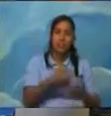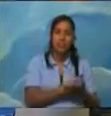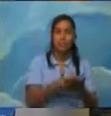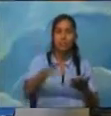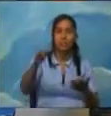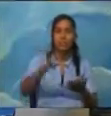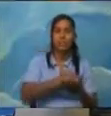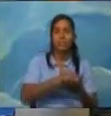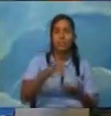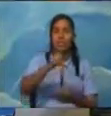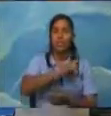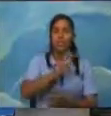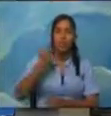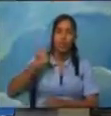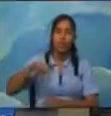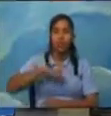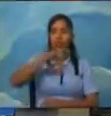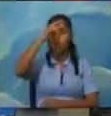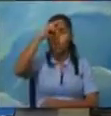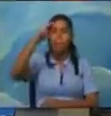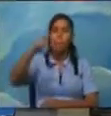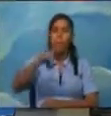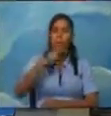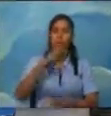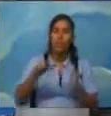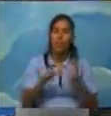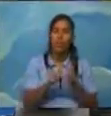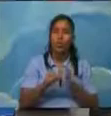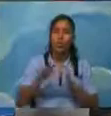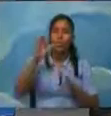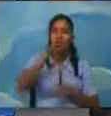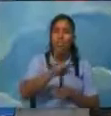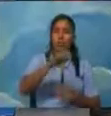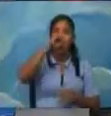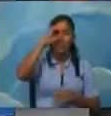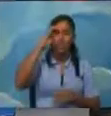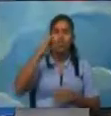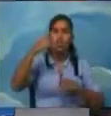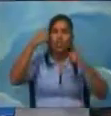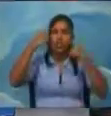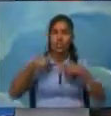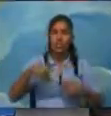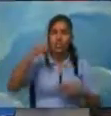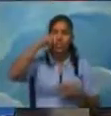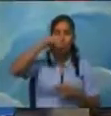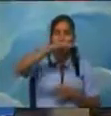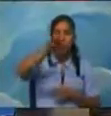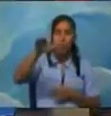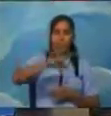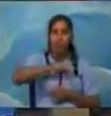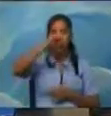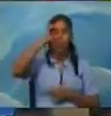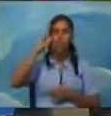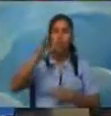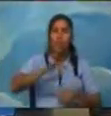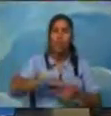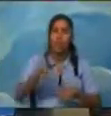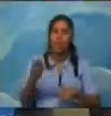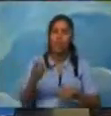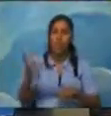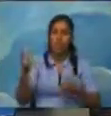de nuestros padres, ¿dónde estaba Dios? Si somos el pueblo de Dios, ¿por qué no